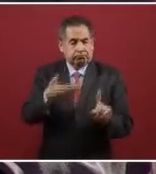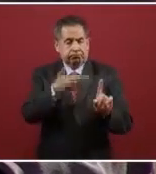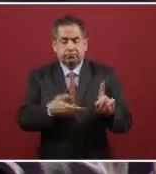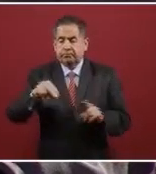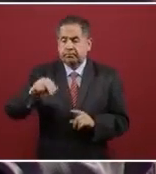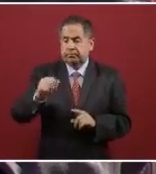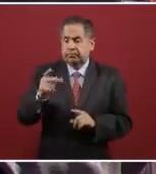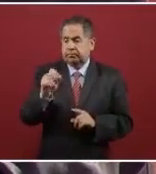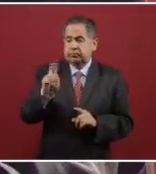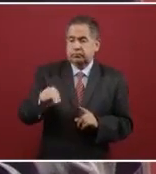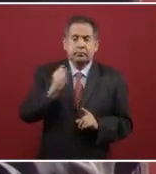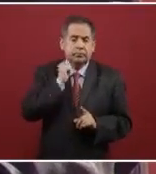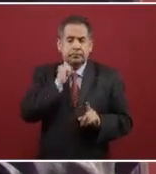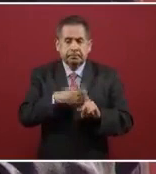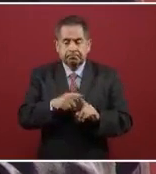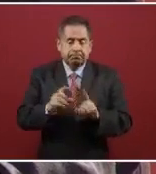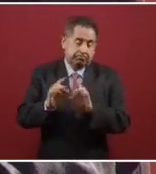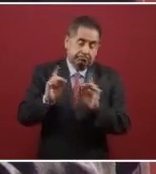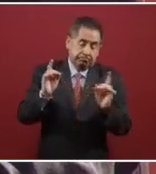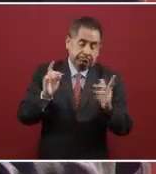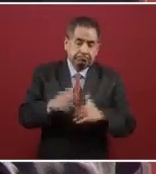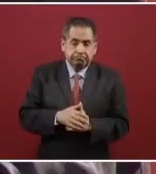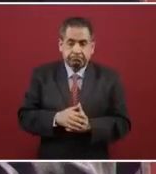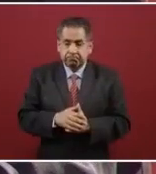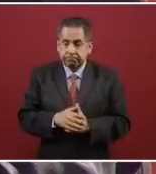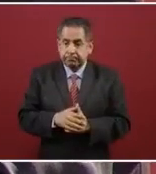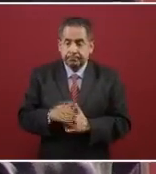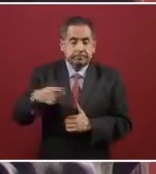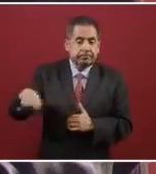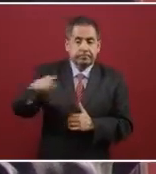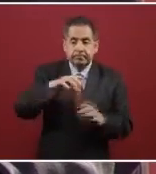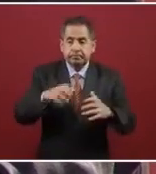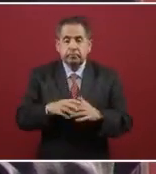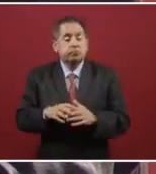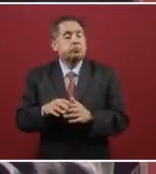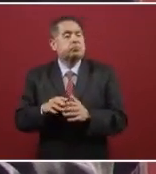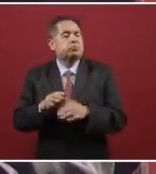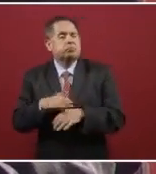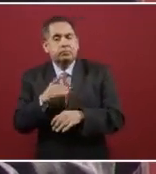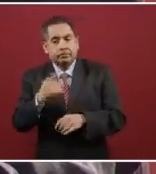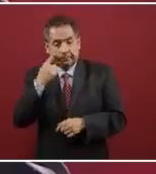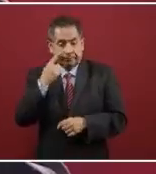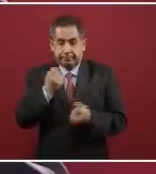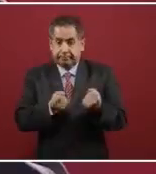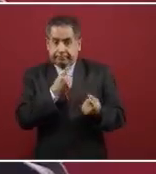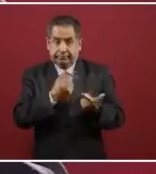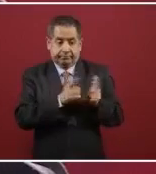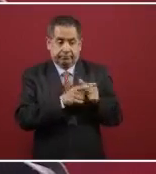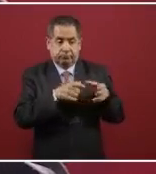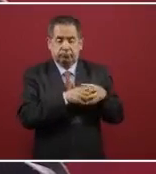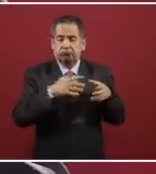Gómez Urrutia, pues es polémico porque los que se sentían dueños de México